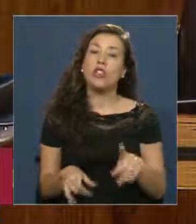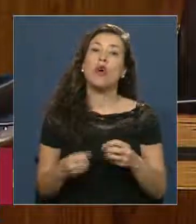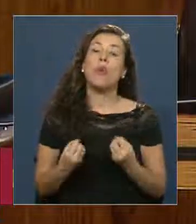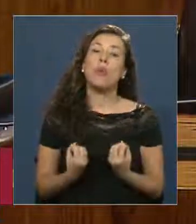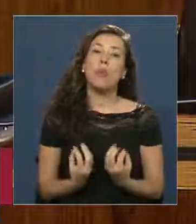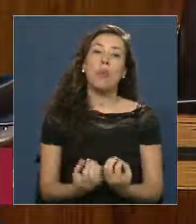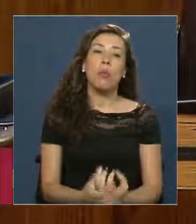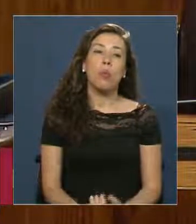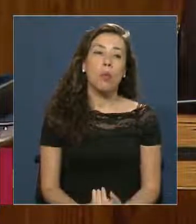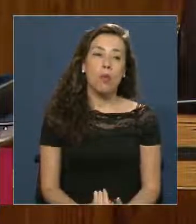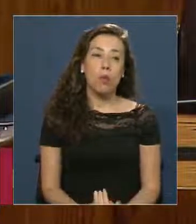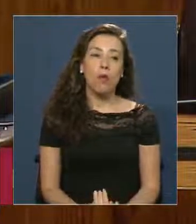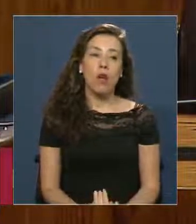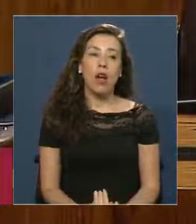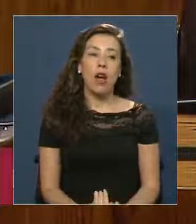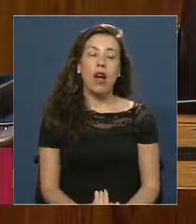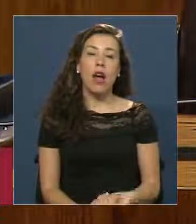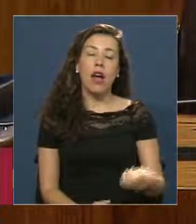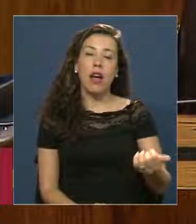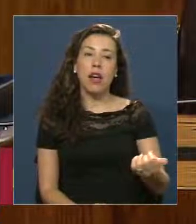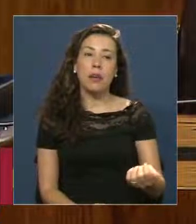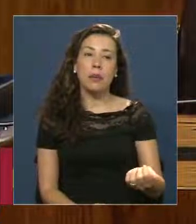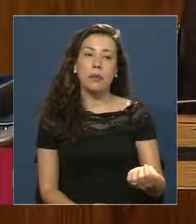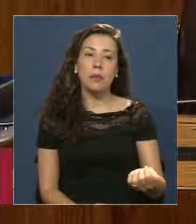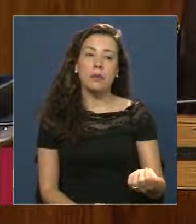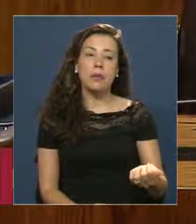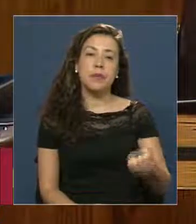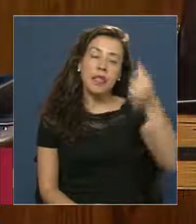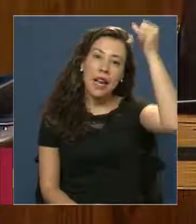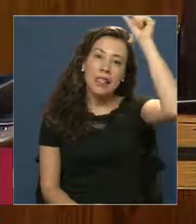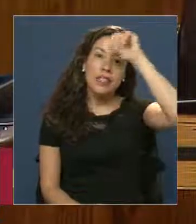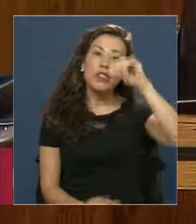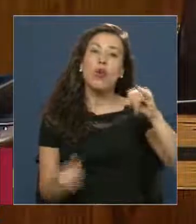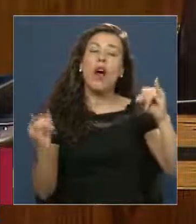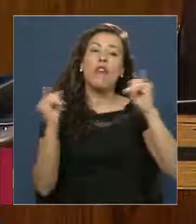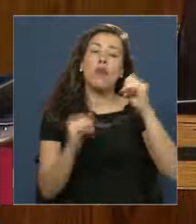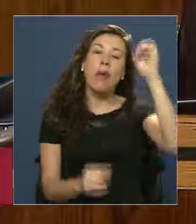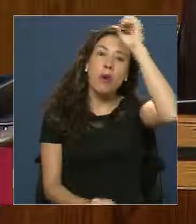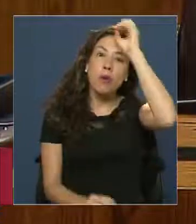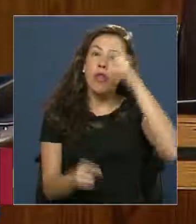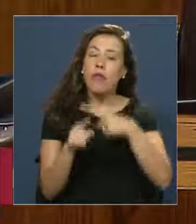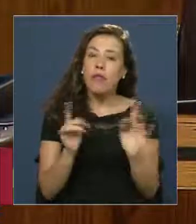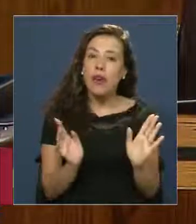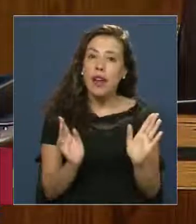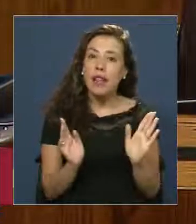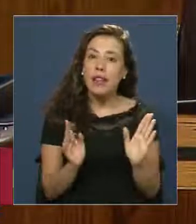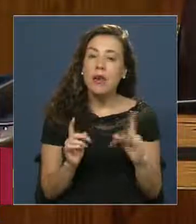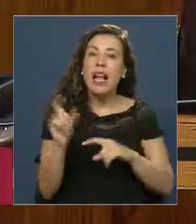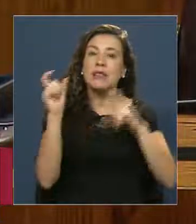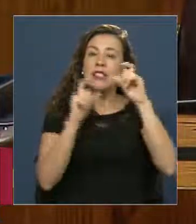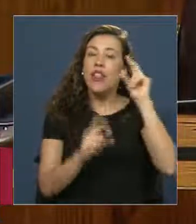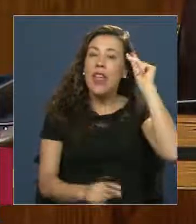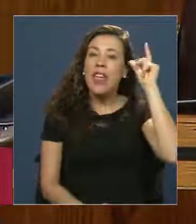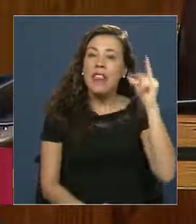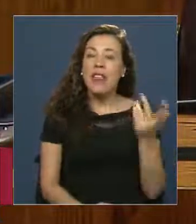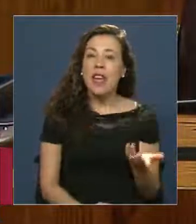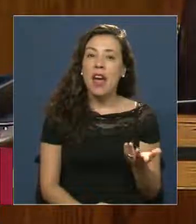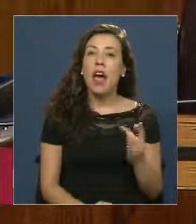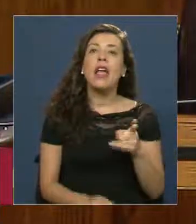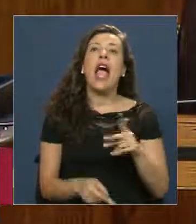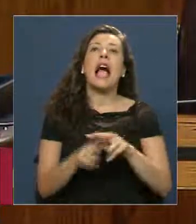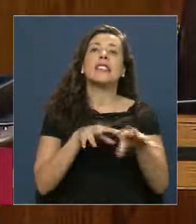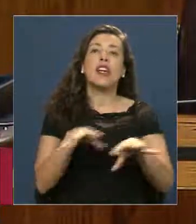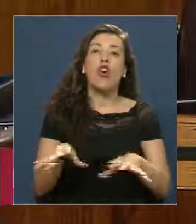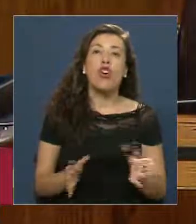no solo una sanción a una expresión de una idea, sino que a un hecho, a una acción, a un